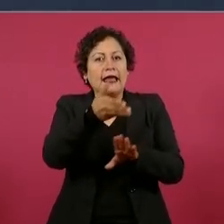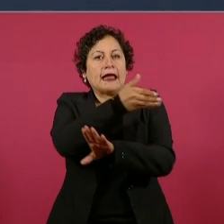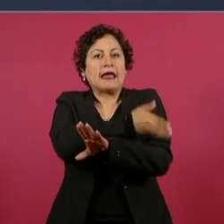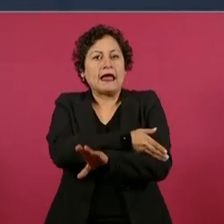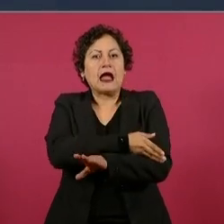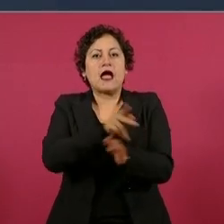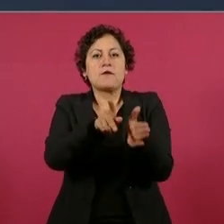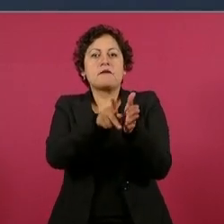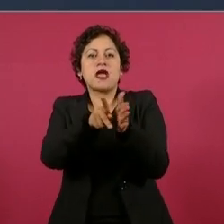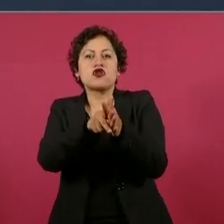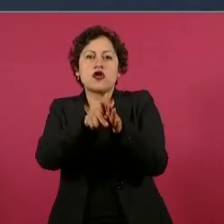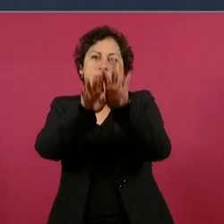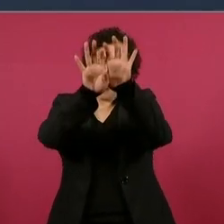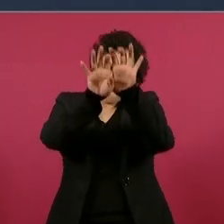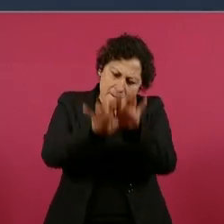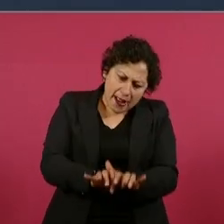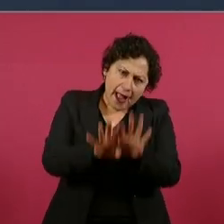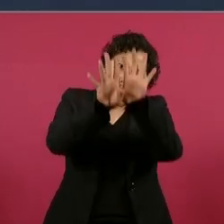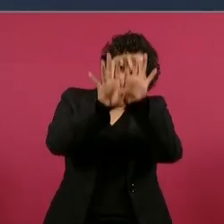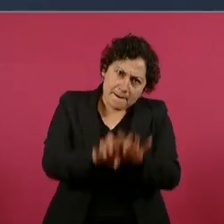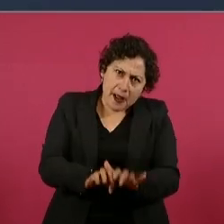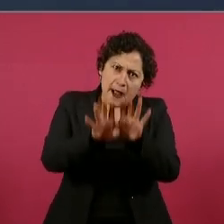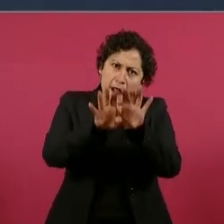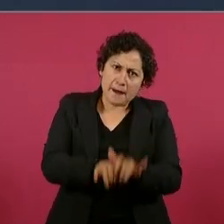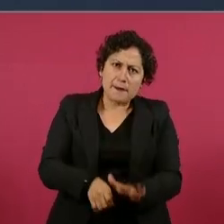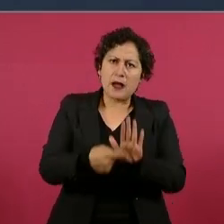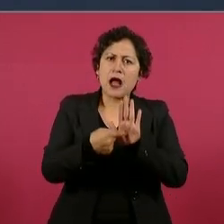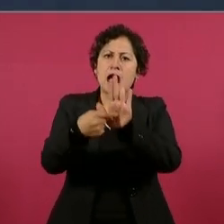en los periódicos pidiendo que yo pagara lo del